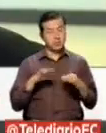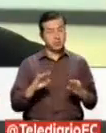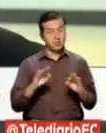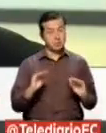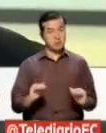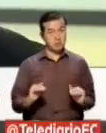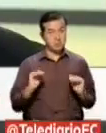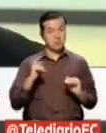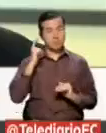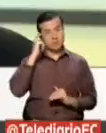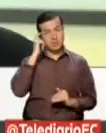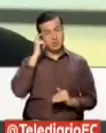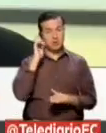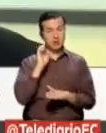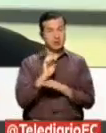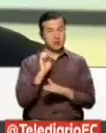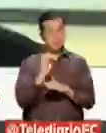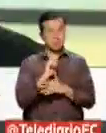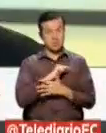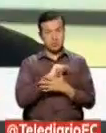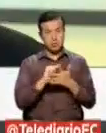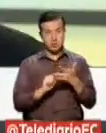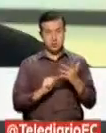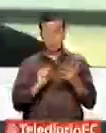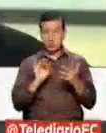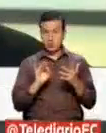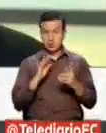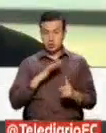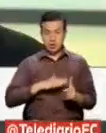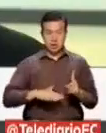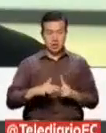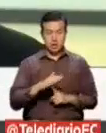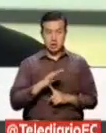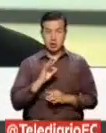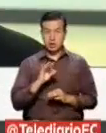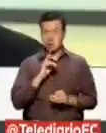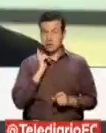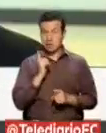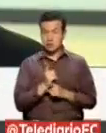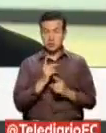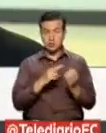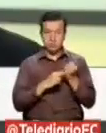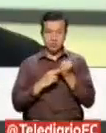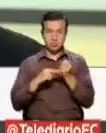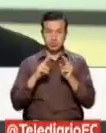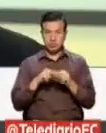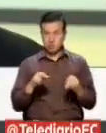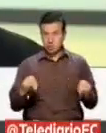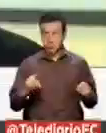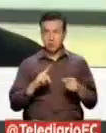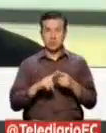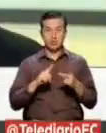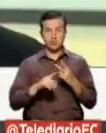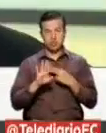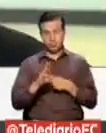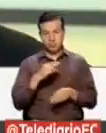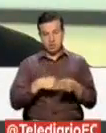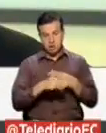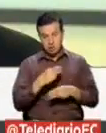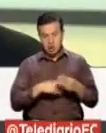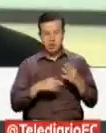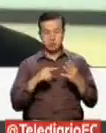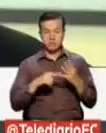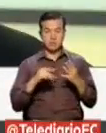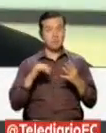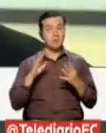pero creo que Ecuador tiene condiciones excelentes de sus recursos naturales, su mercado y